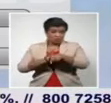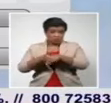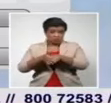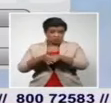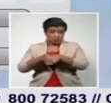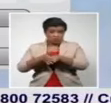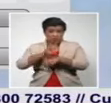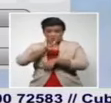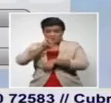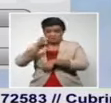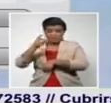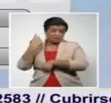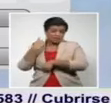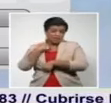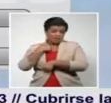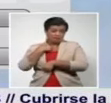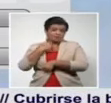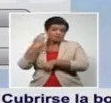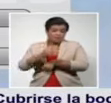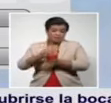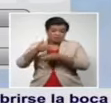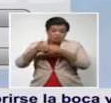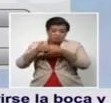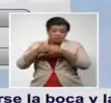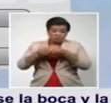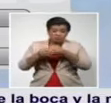que diagnosticamos los 3 primeros pacientes,